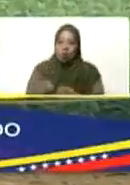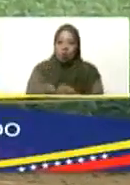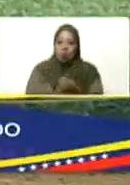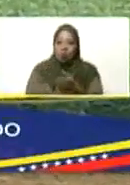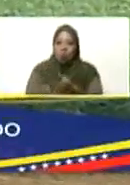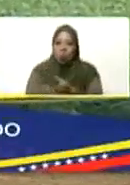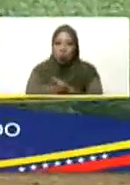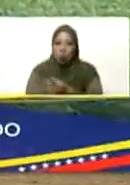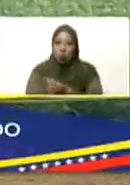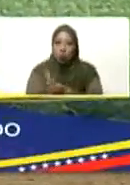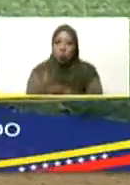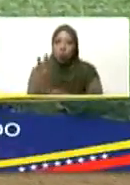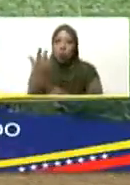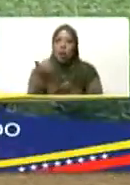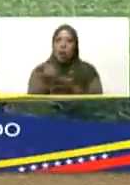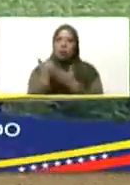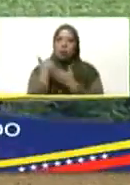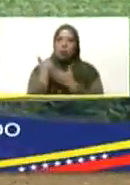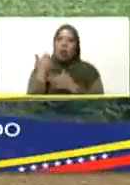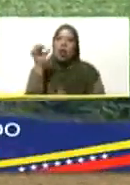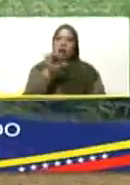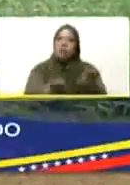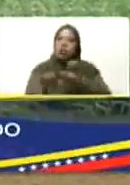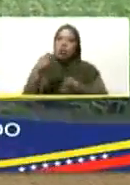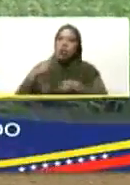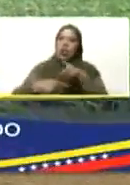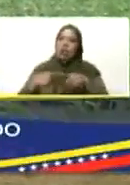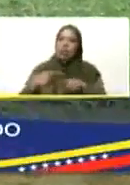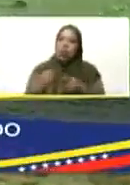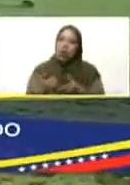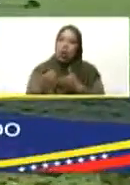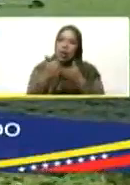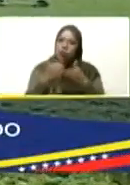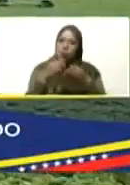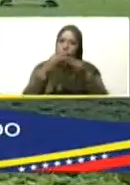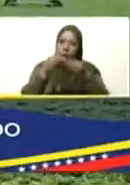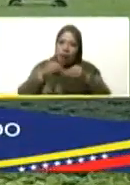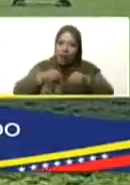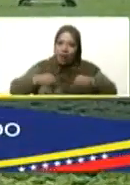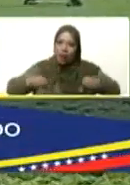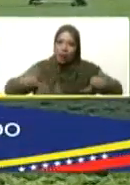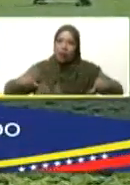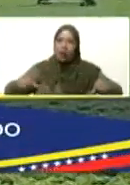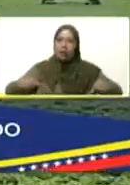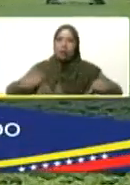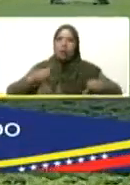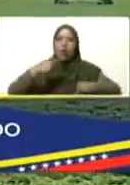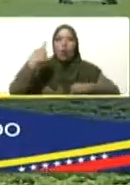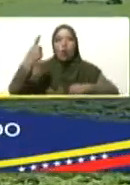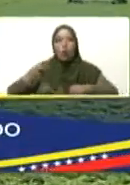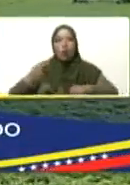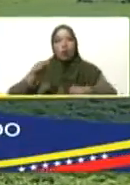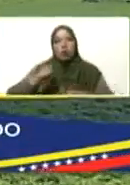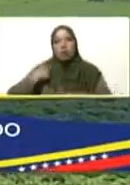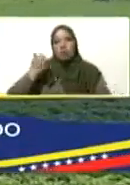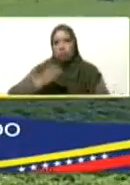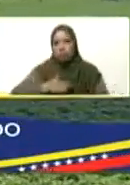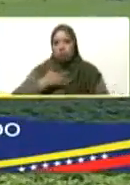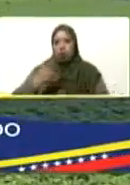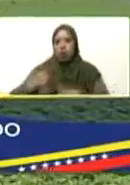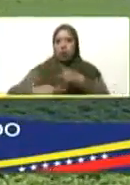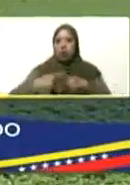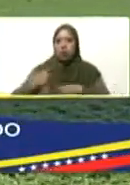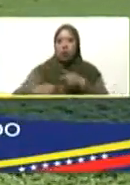Ah, Castro Soteldo. Para uno poder aprovechar después en otros cultivos de